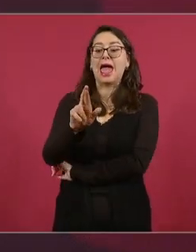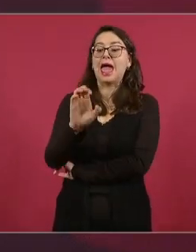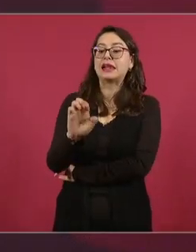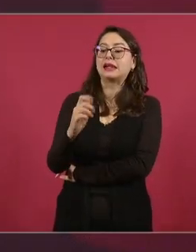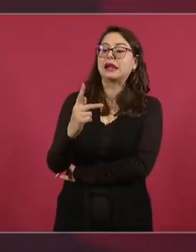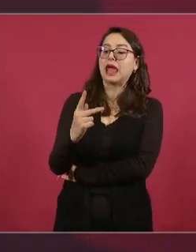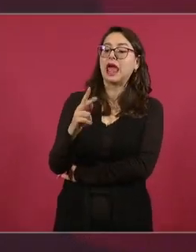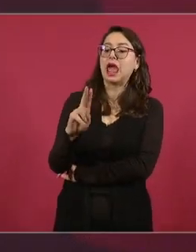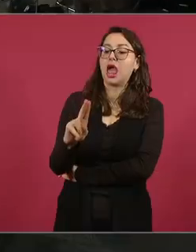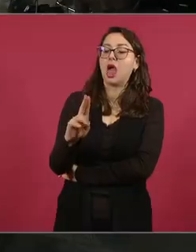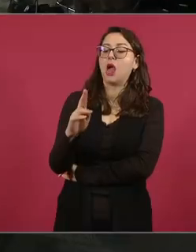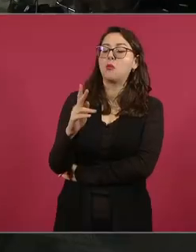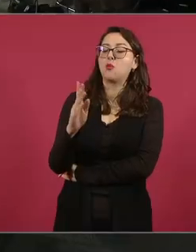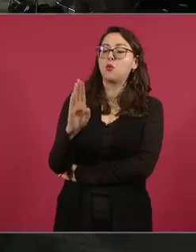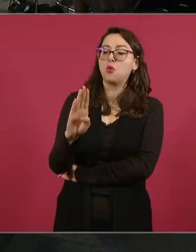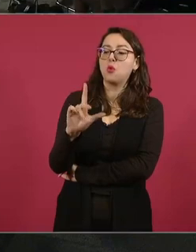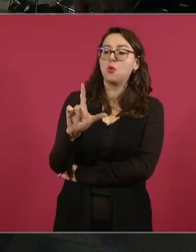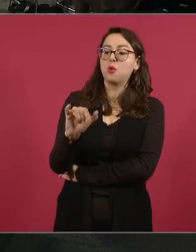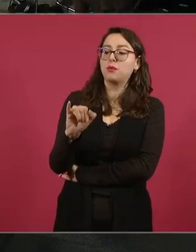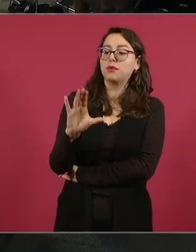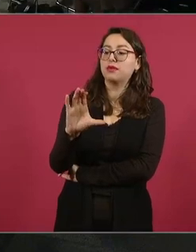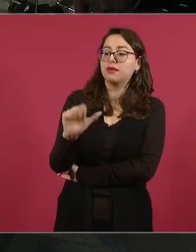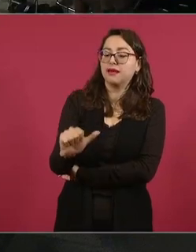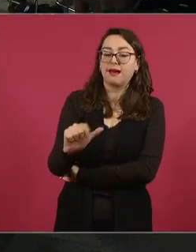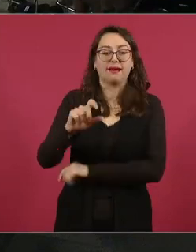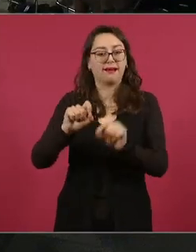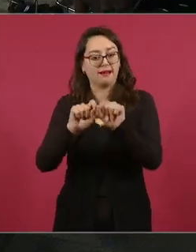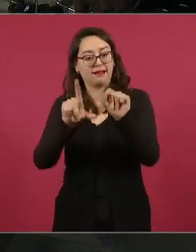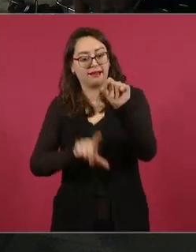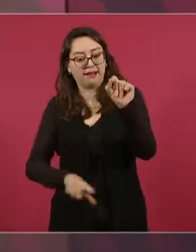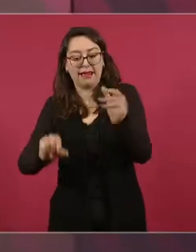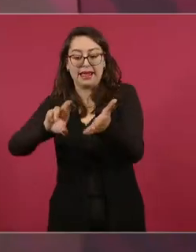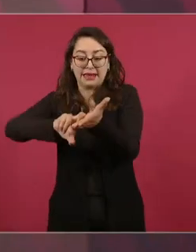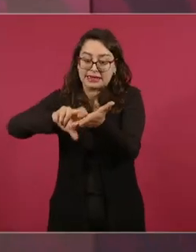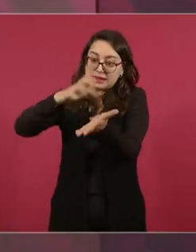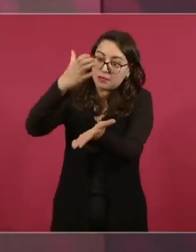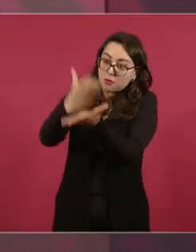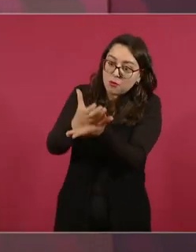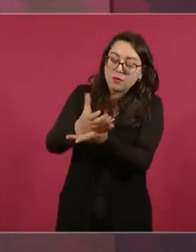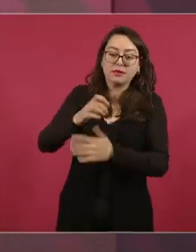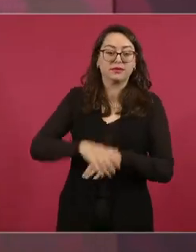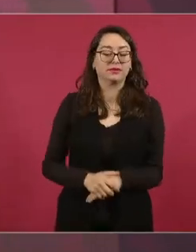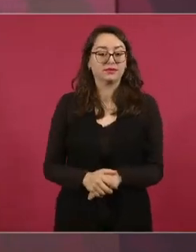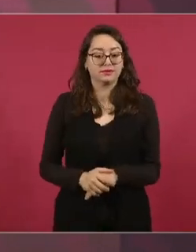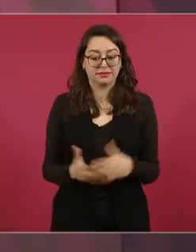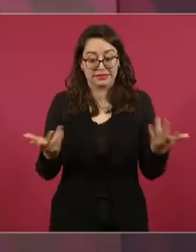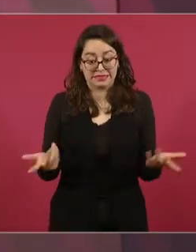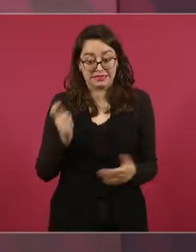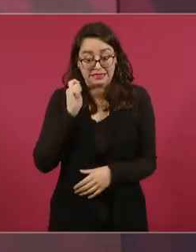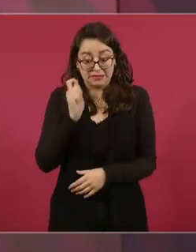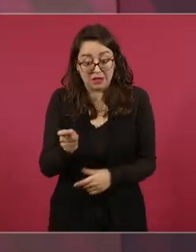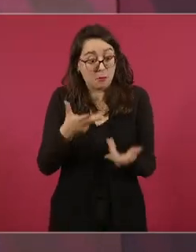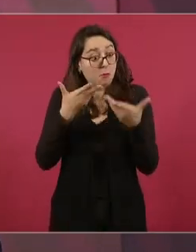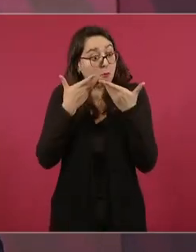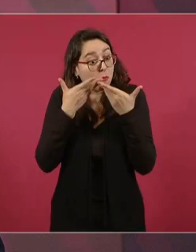tenemos que pensar en eso, en lo público.